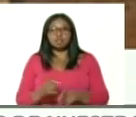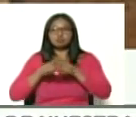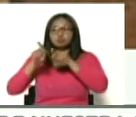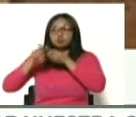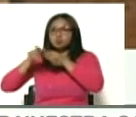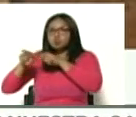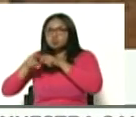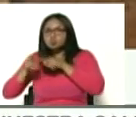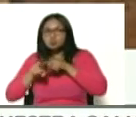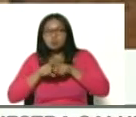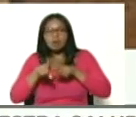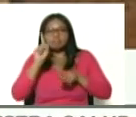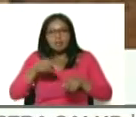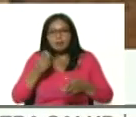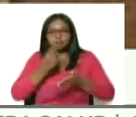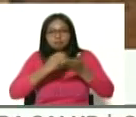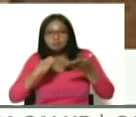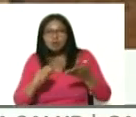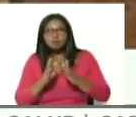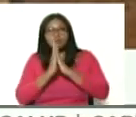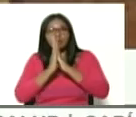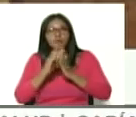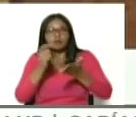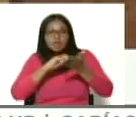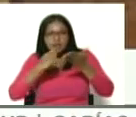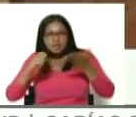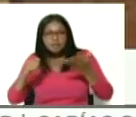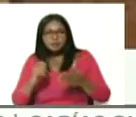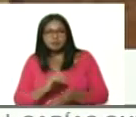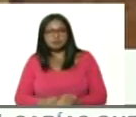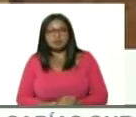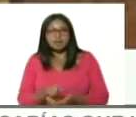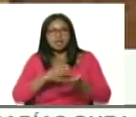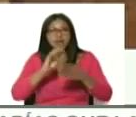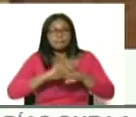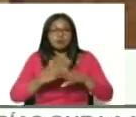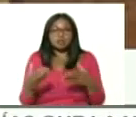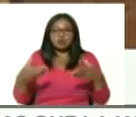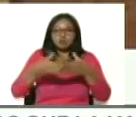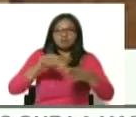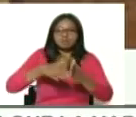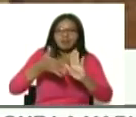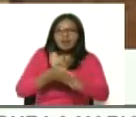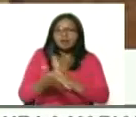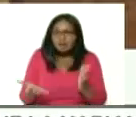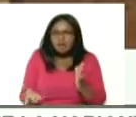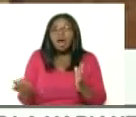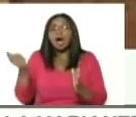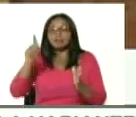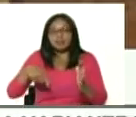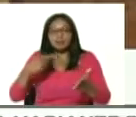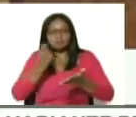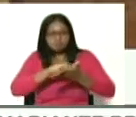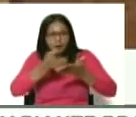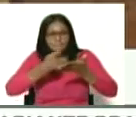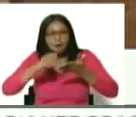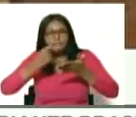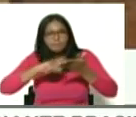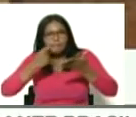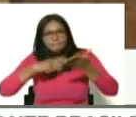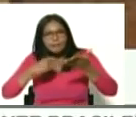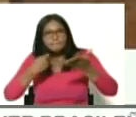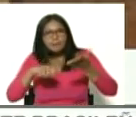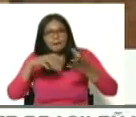ahí. Toma nota, compadre, tomen nota, porque para eso esta reunión, si nos reunimos para tomar nota,